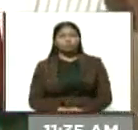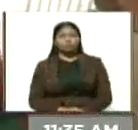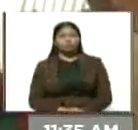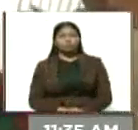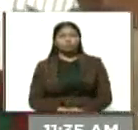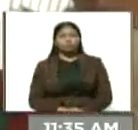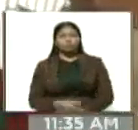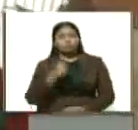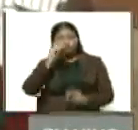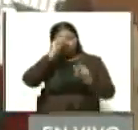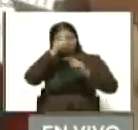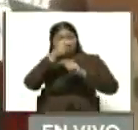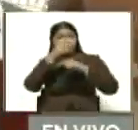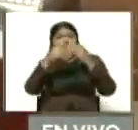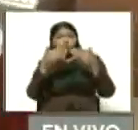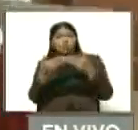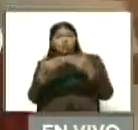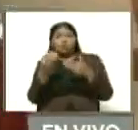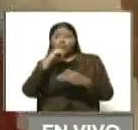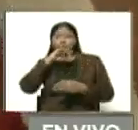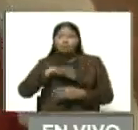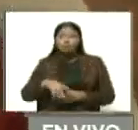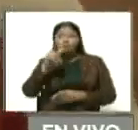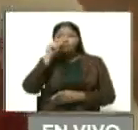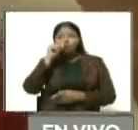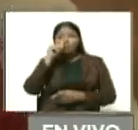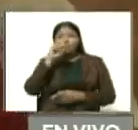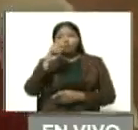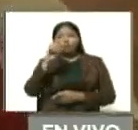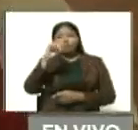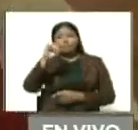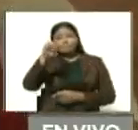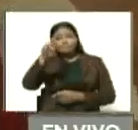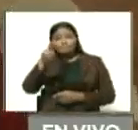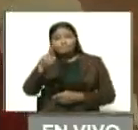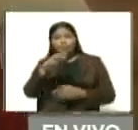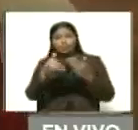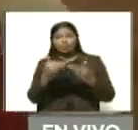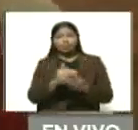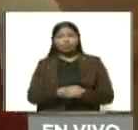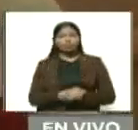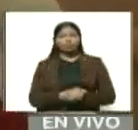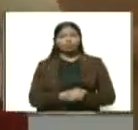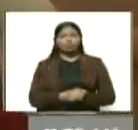Entonces, la condecoración del historiador Omar Hurtado,